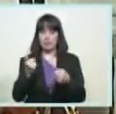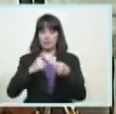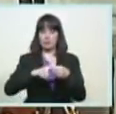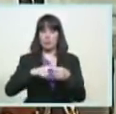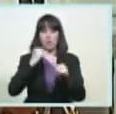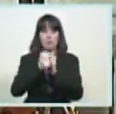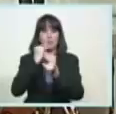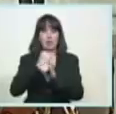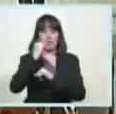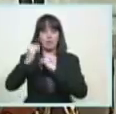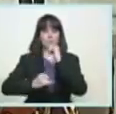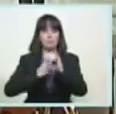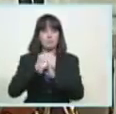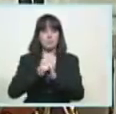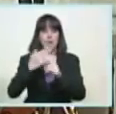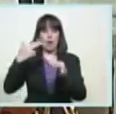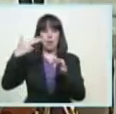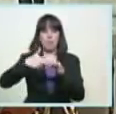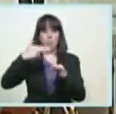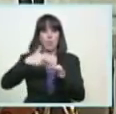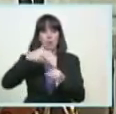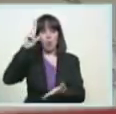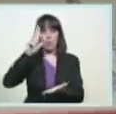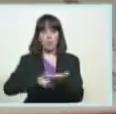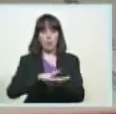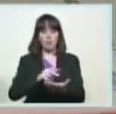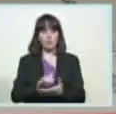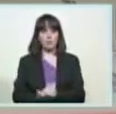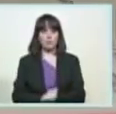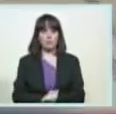moneda el petró aquí está aprobado